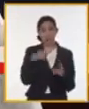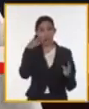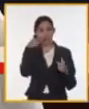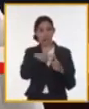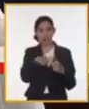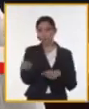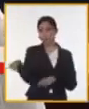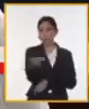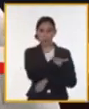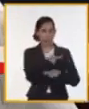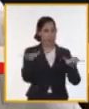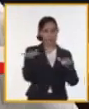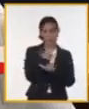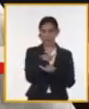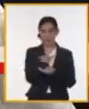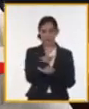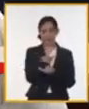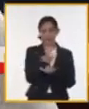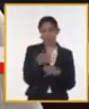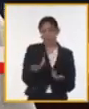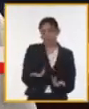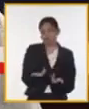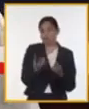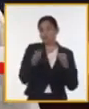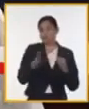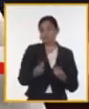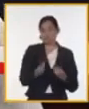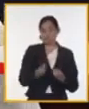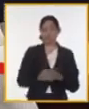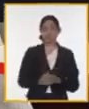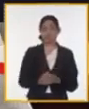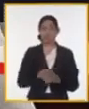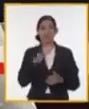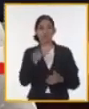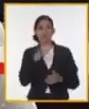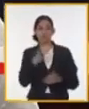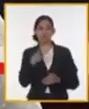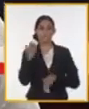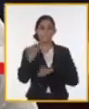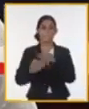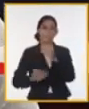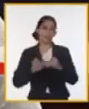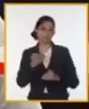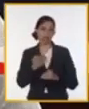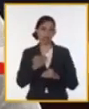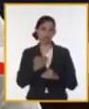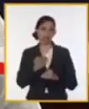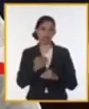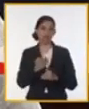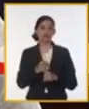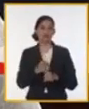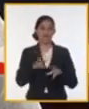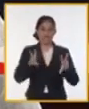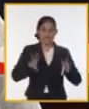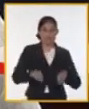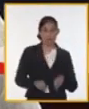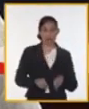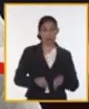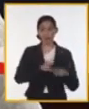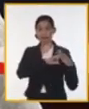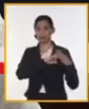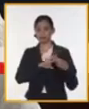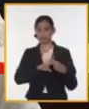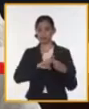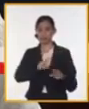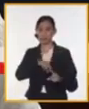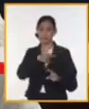propósitos. Y a nosotros se nos unió también el proceso de revitalización y fortalecimiento con el proceso